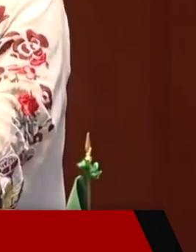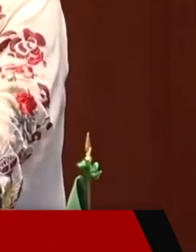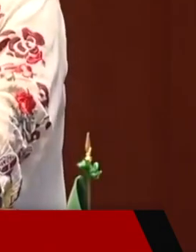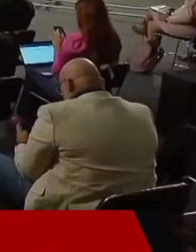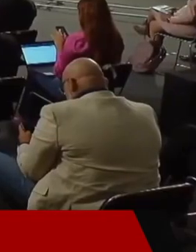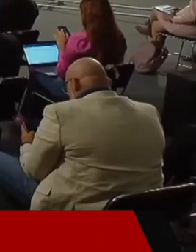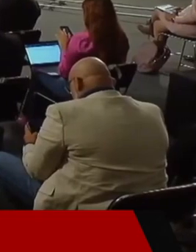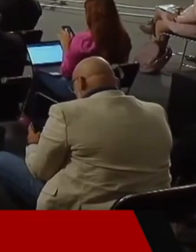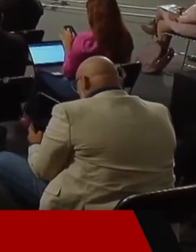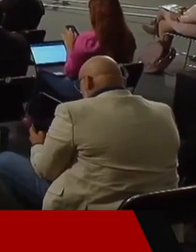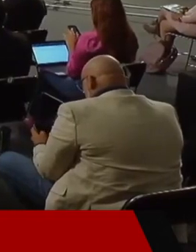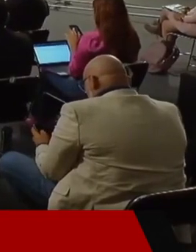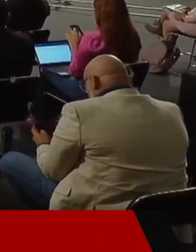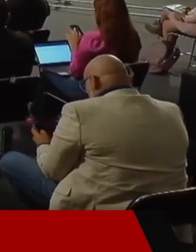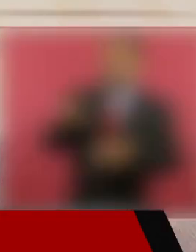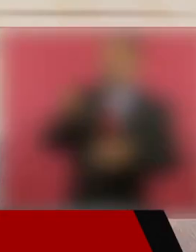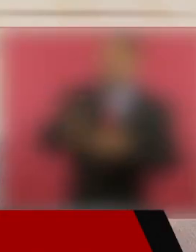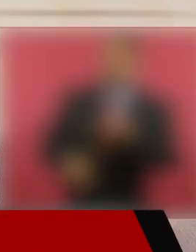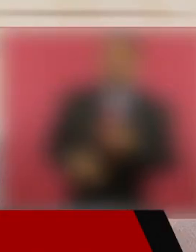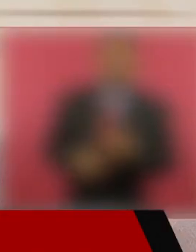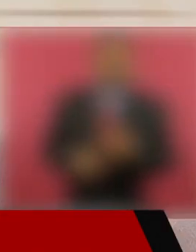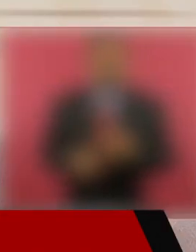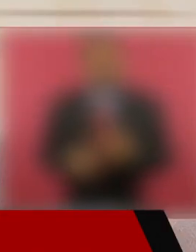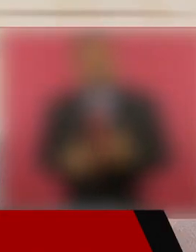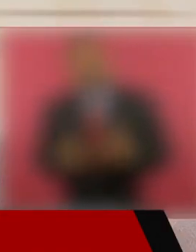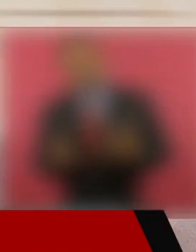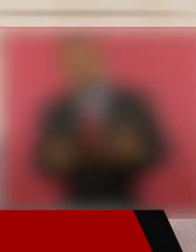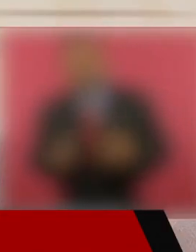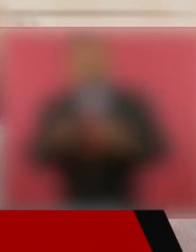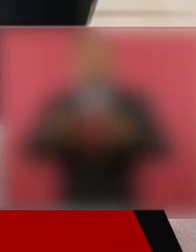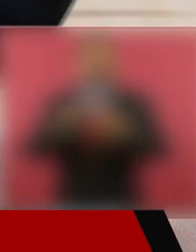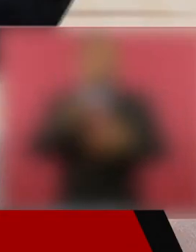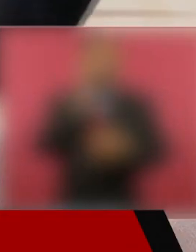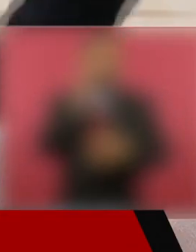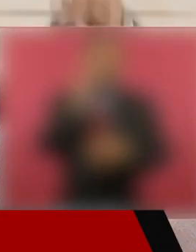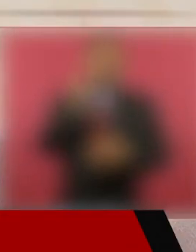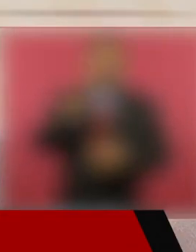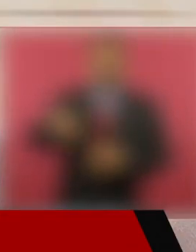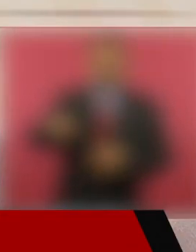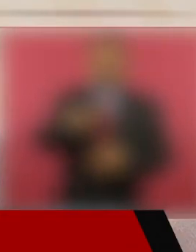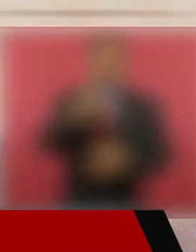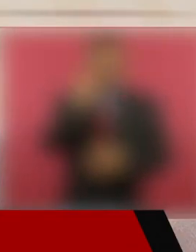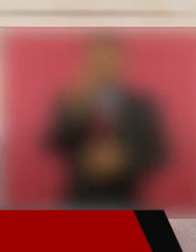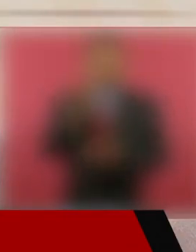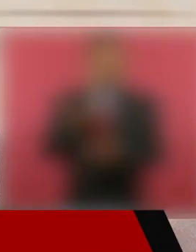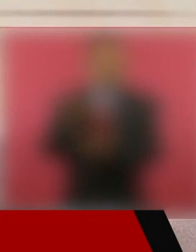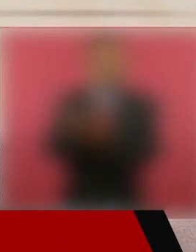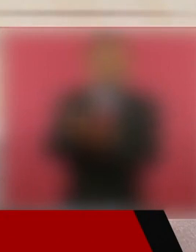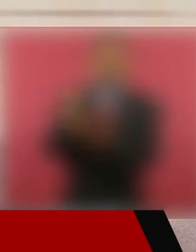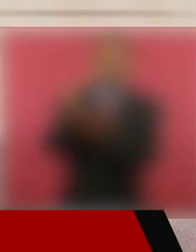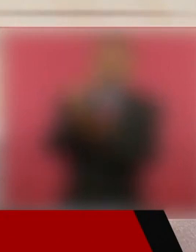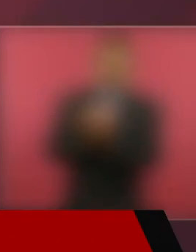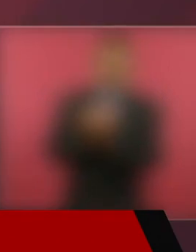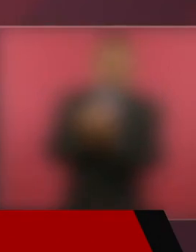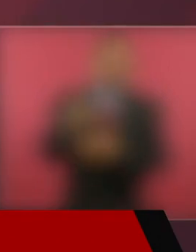la omisión. Y dos, pues claro que no, pues un tema de no repetición,